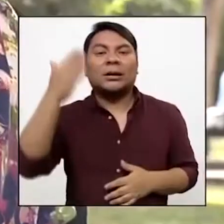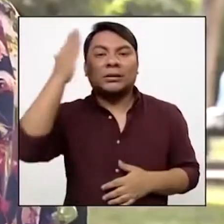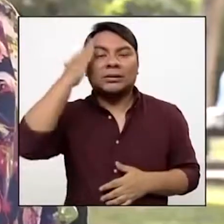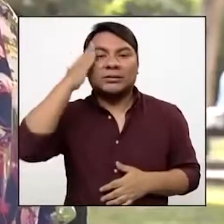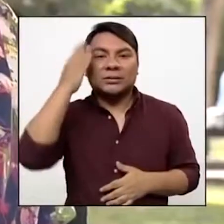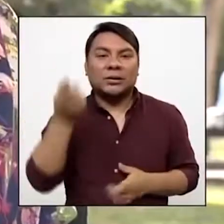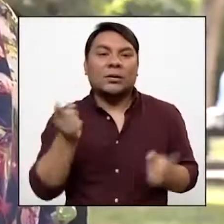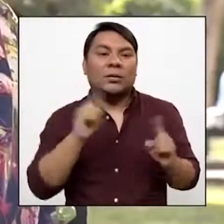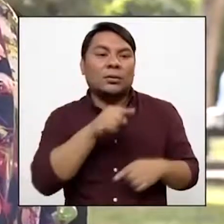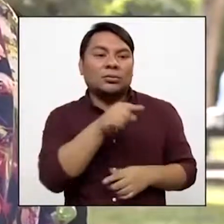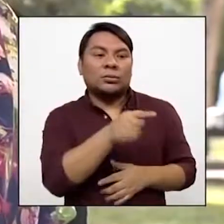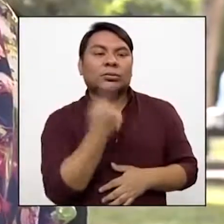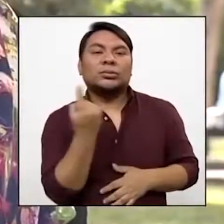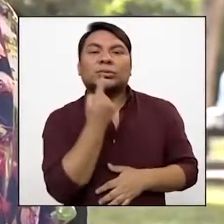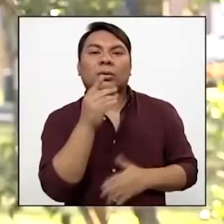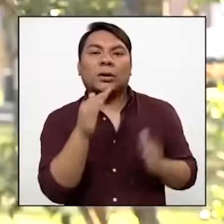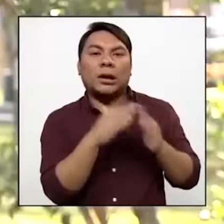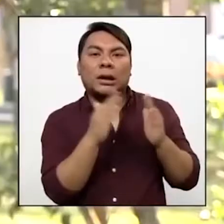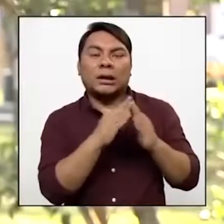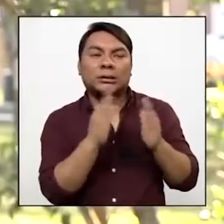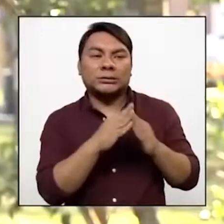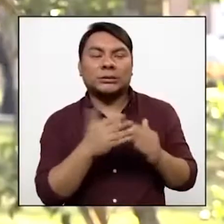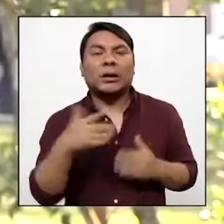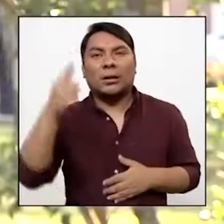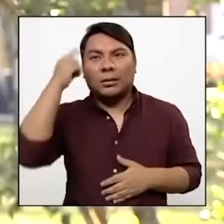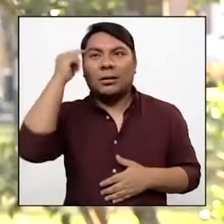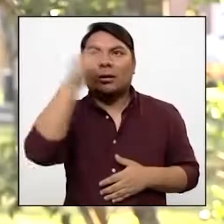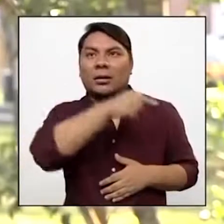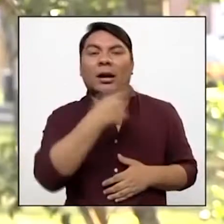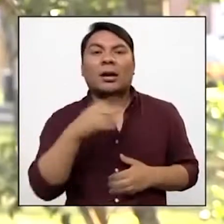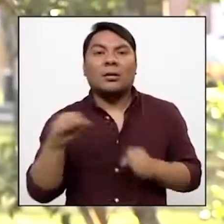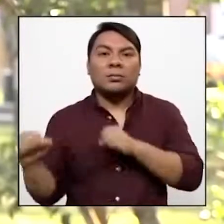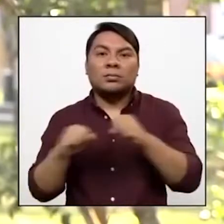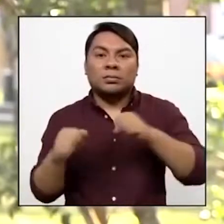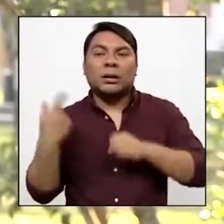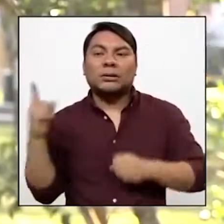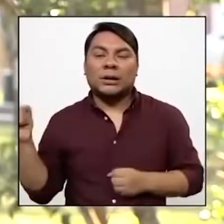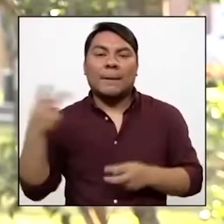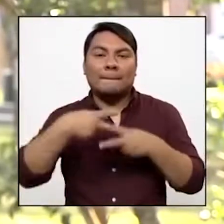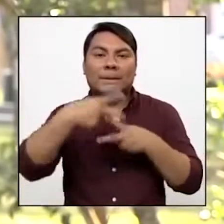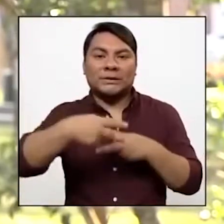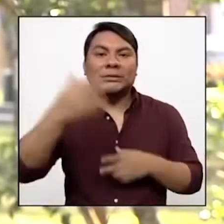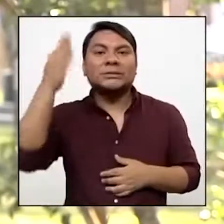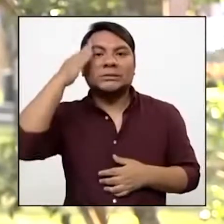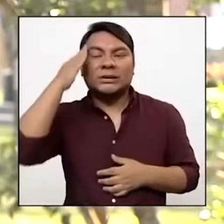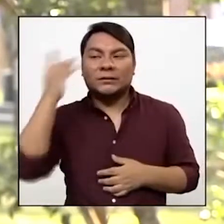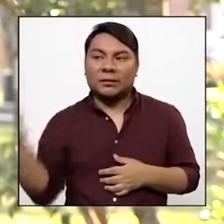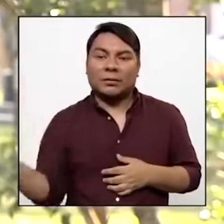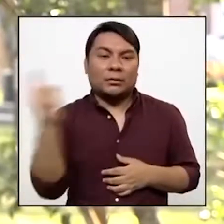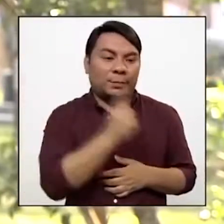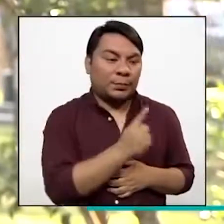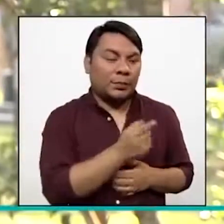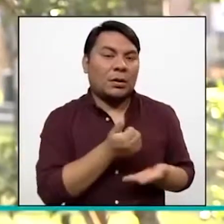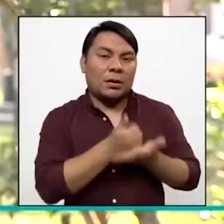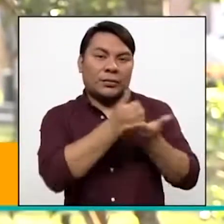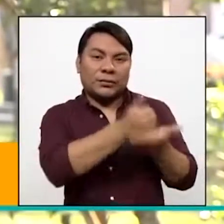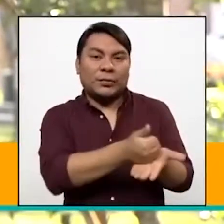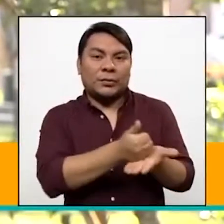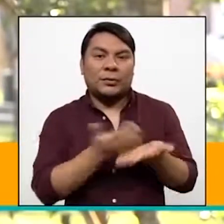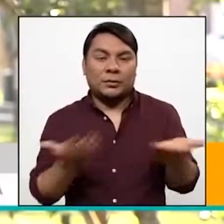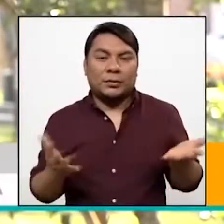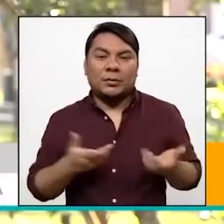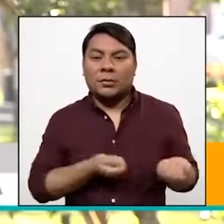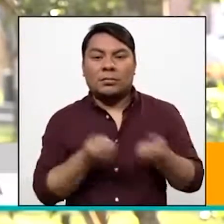estás solo, claro, en casa, ¿no? Cuando hay alguna persona que probablemente sola no te pueda asistir, ajá, en una